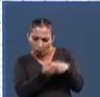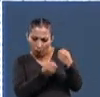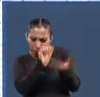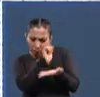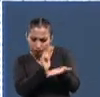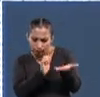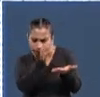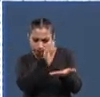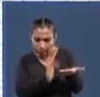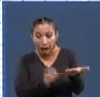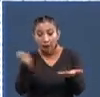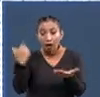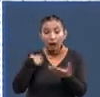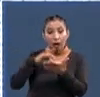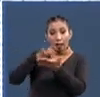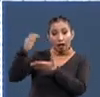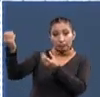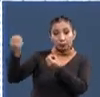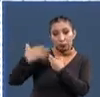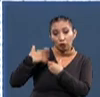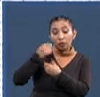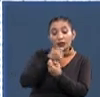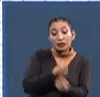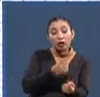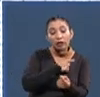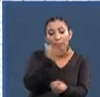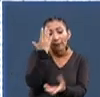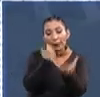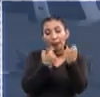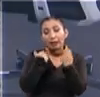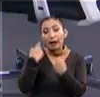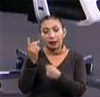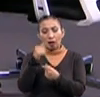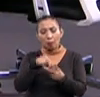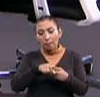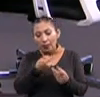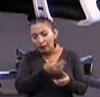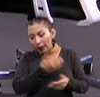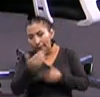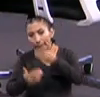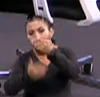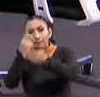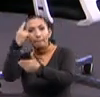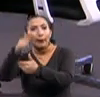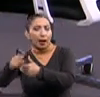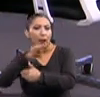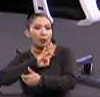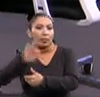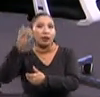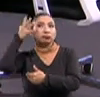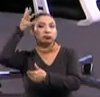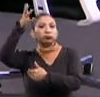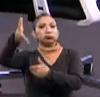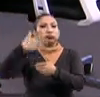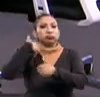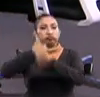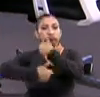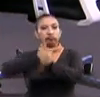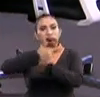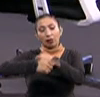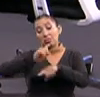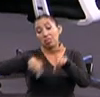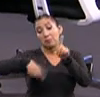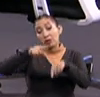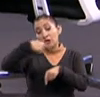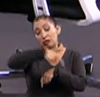Todos estos elementos son herramientas que un niño debe desarrollar desde que comienza para, bueno, para poder desarrollar o no una carrera. También